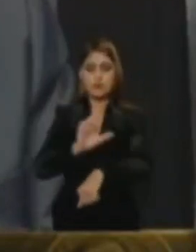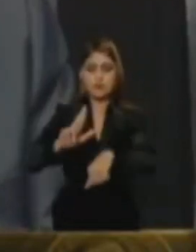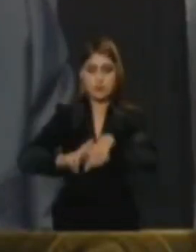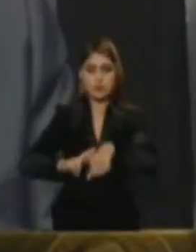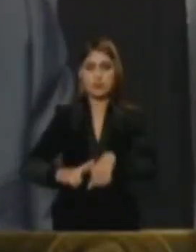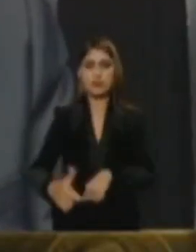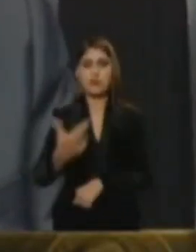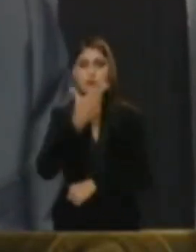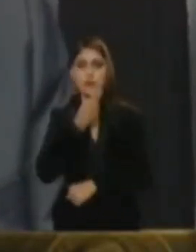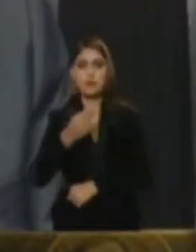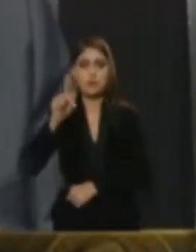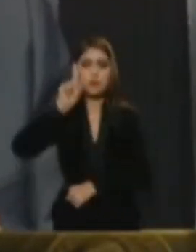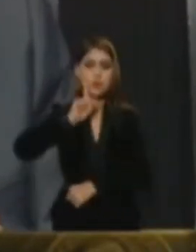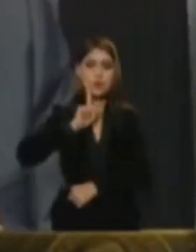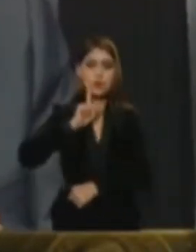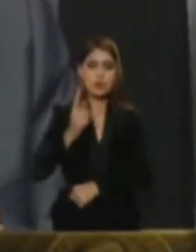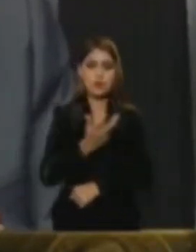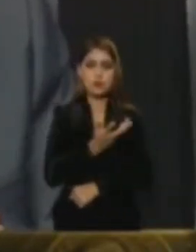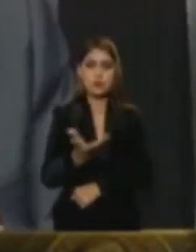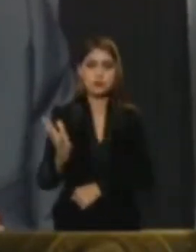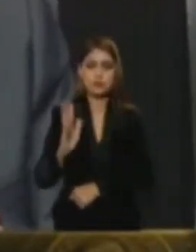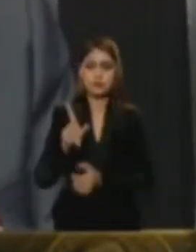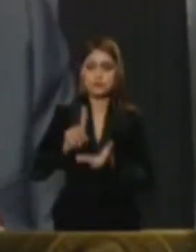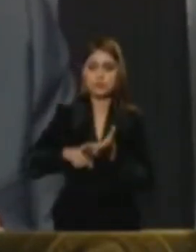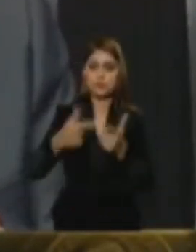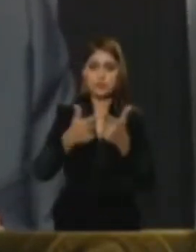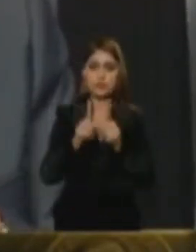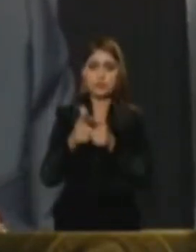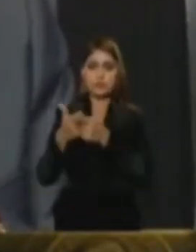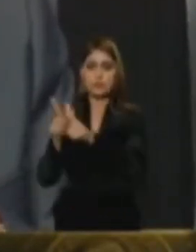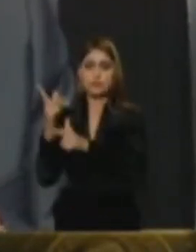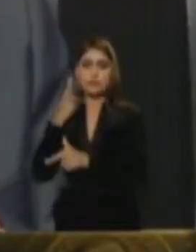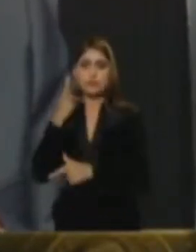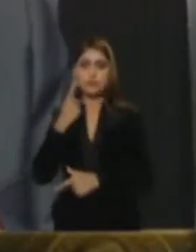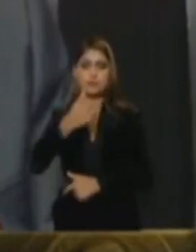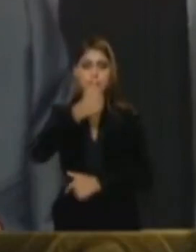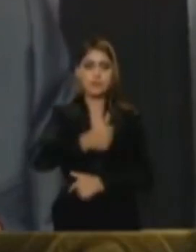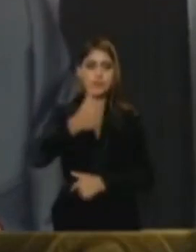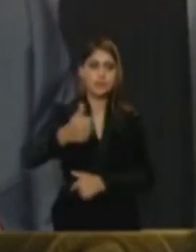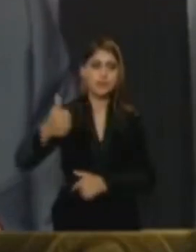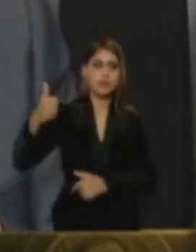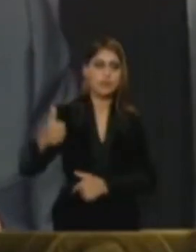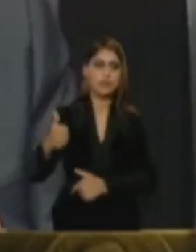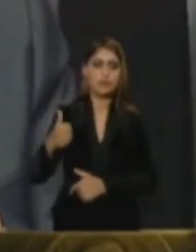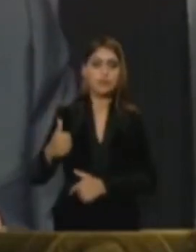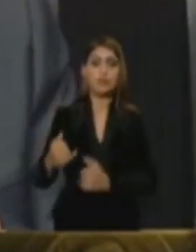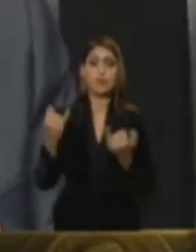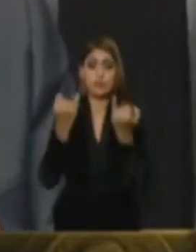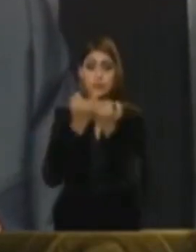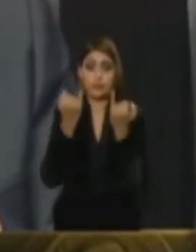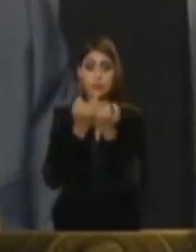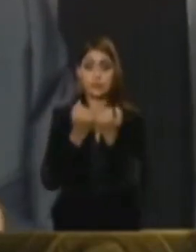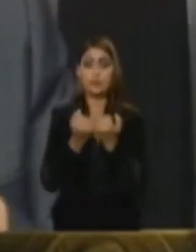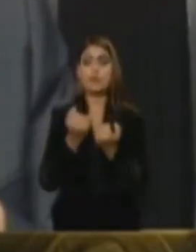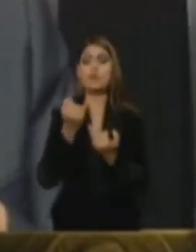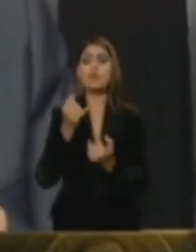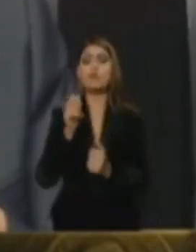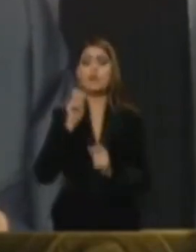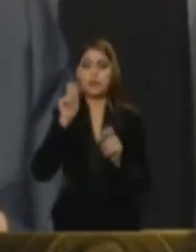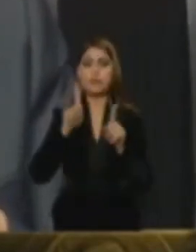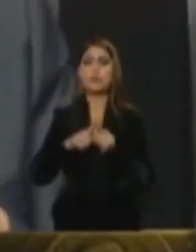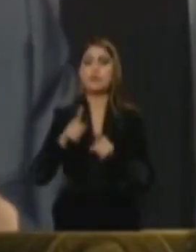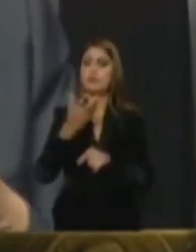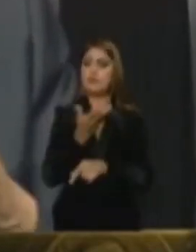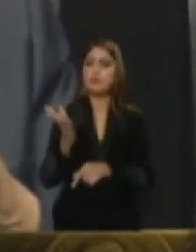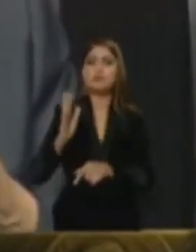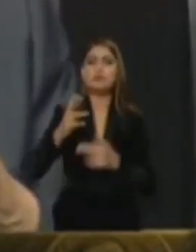coordinadoras y a los coordinadores de los grupos parlamentarios, así como a los representantes